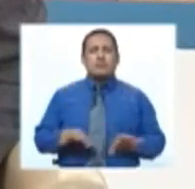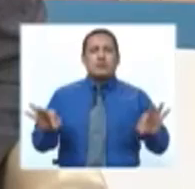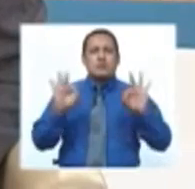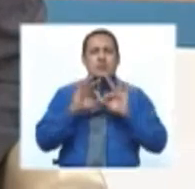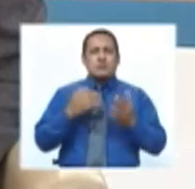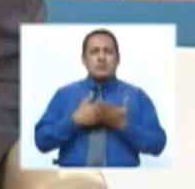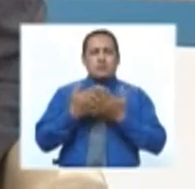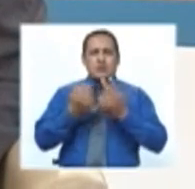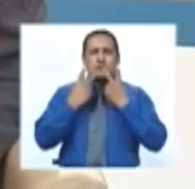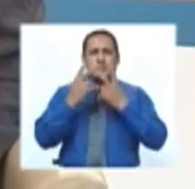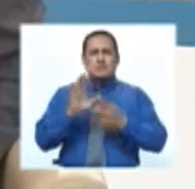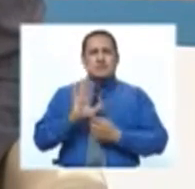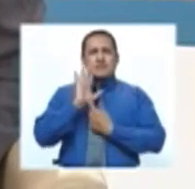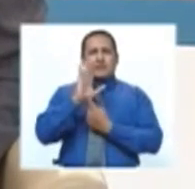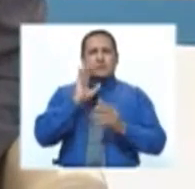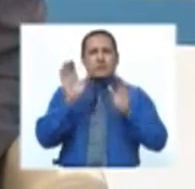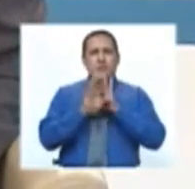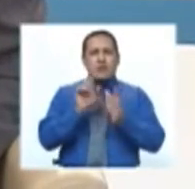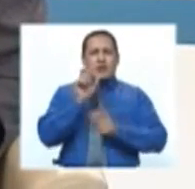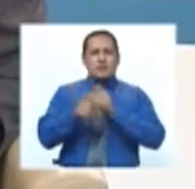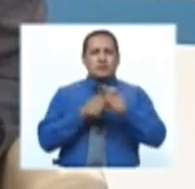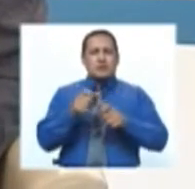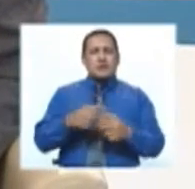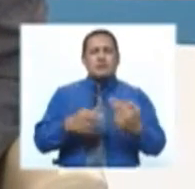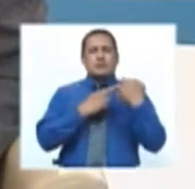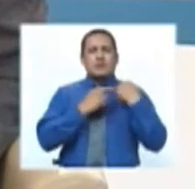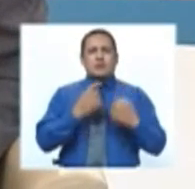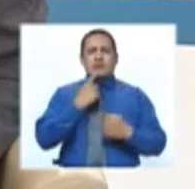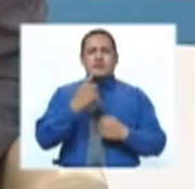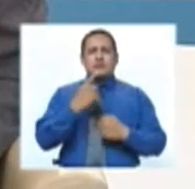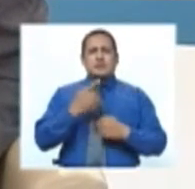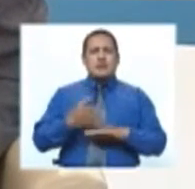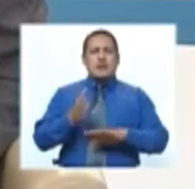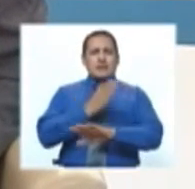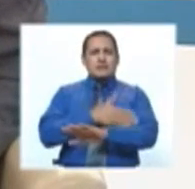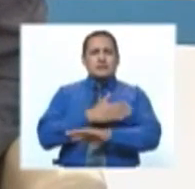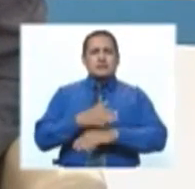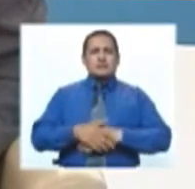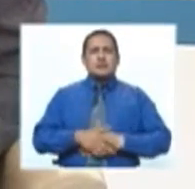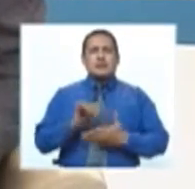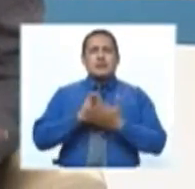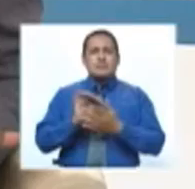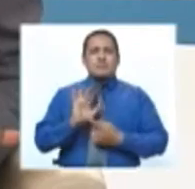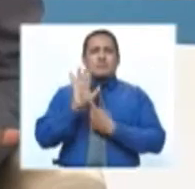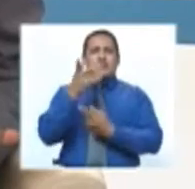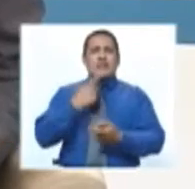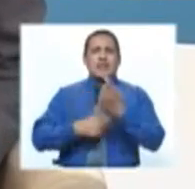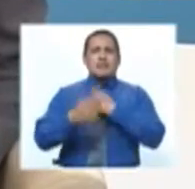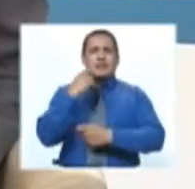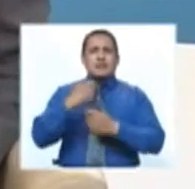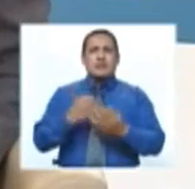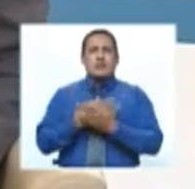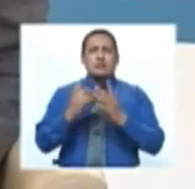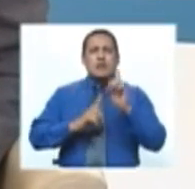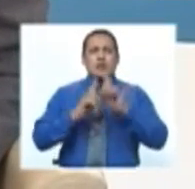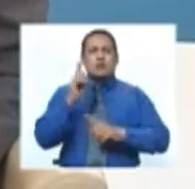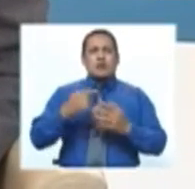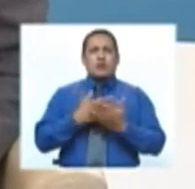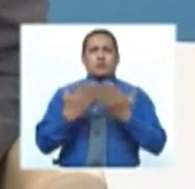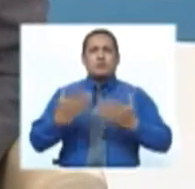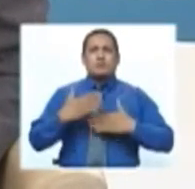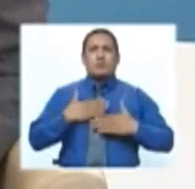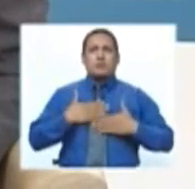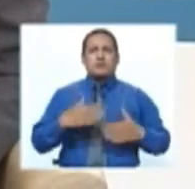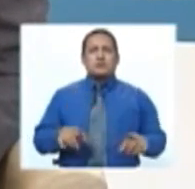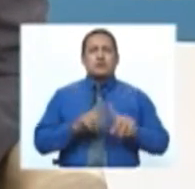interesante prohibición, ya no solo a los funcionarios involucrados con la puesta en remate, digamos, de algún bien público,